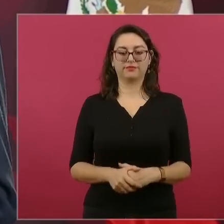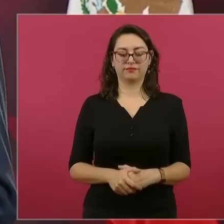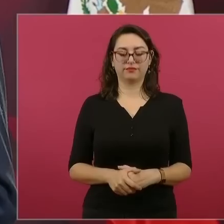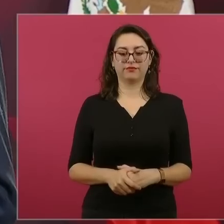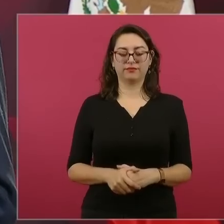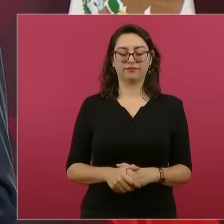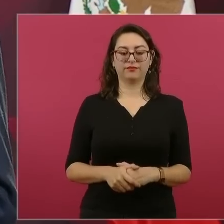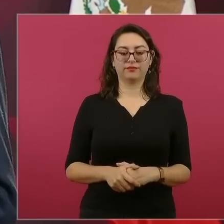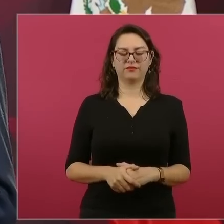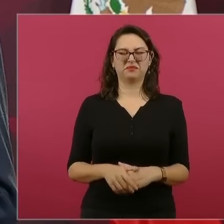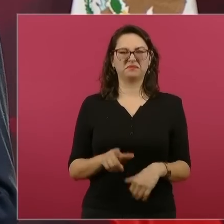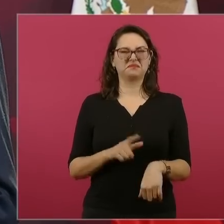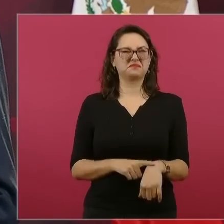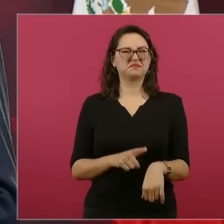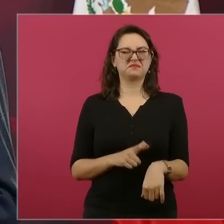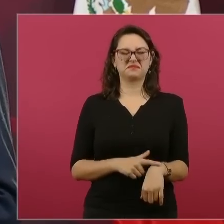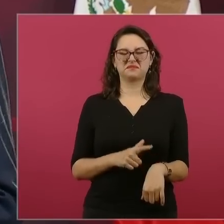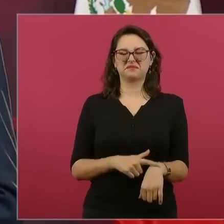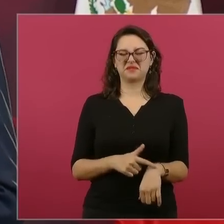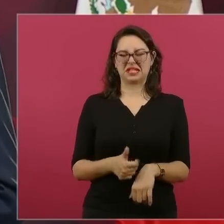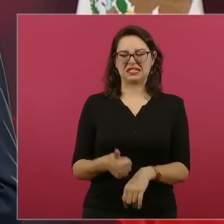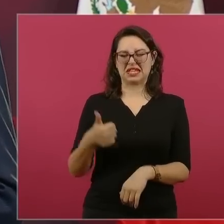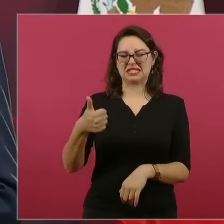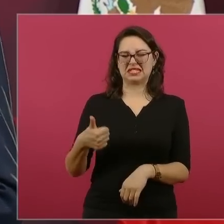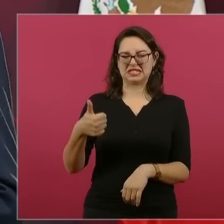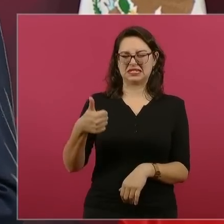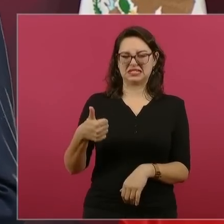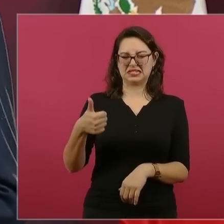Va a ser como a las 6, creo.